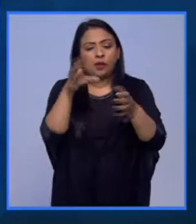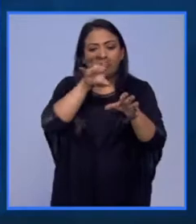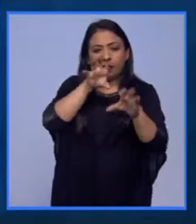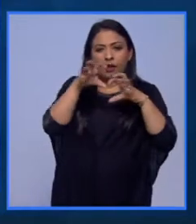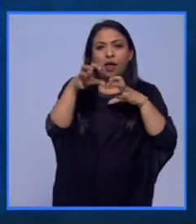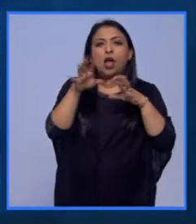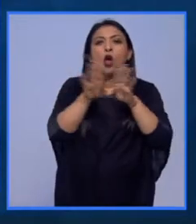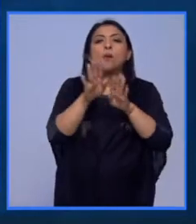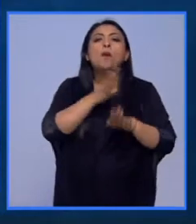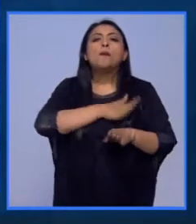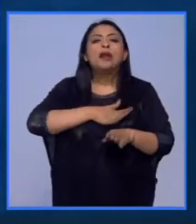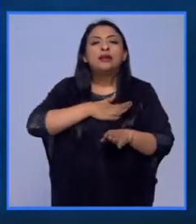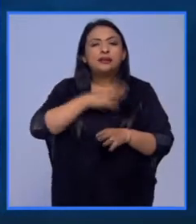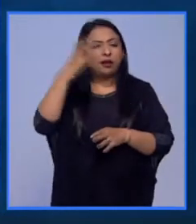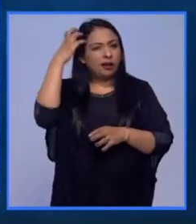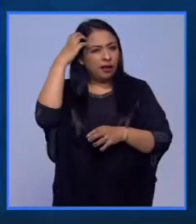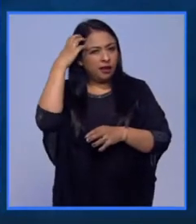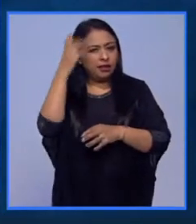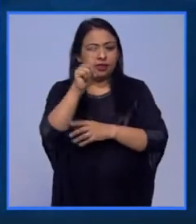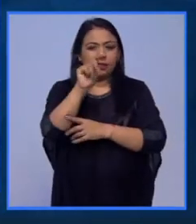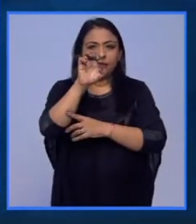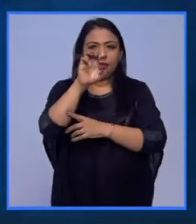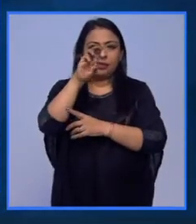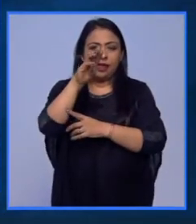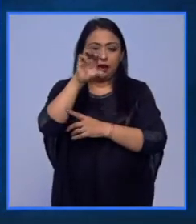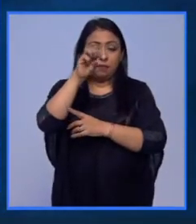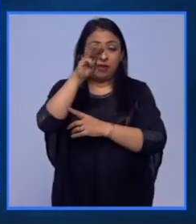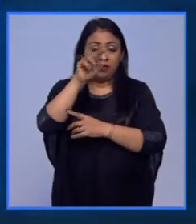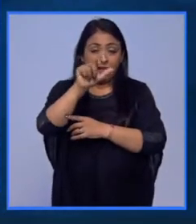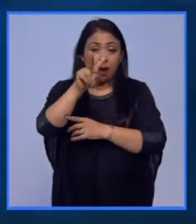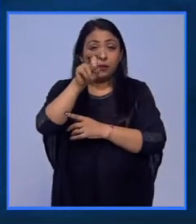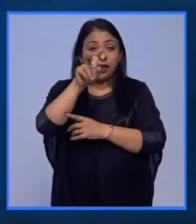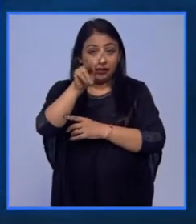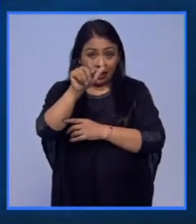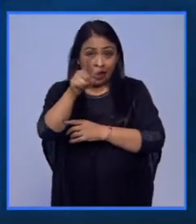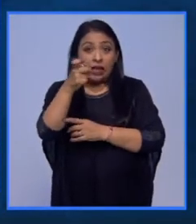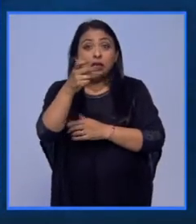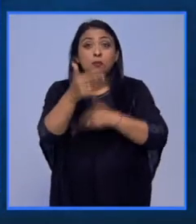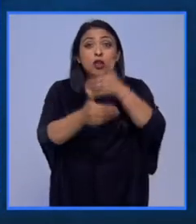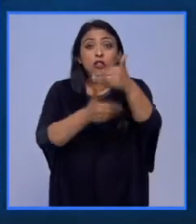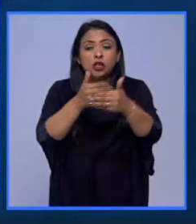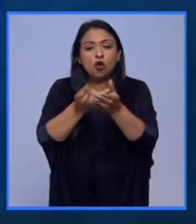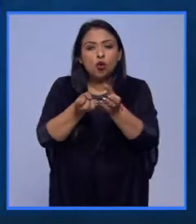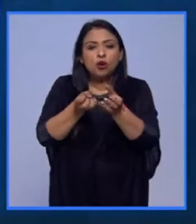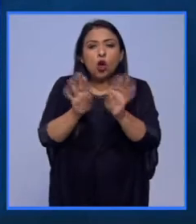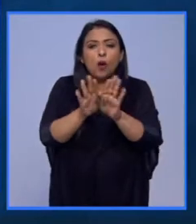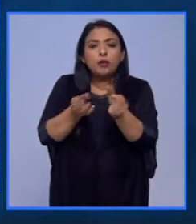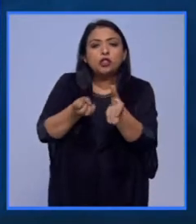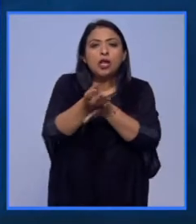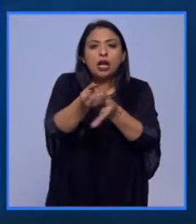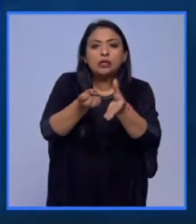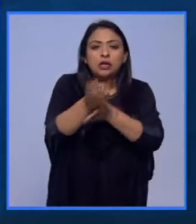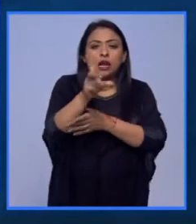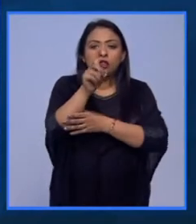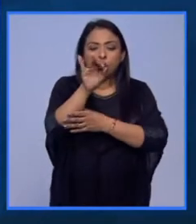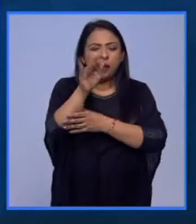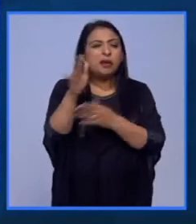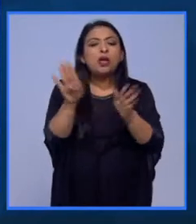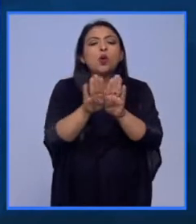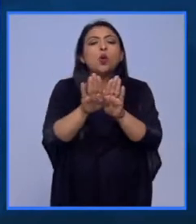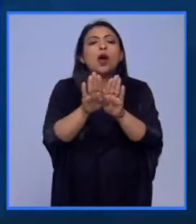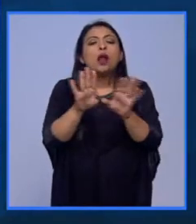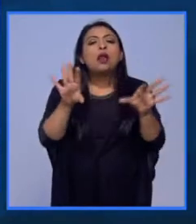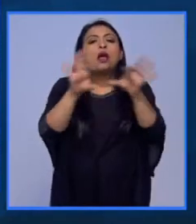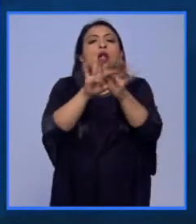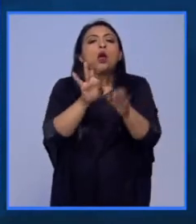con el placer, como el área tegmental ventral. Y este procesamiento de liberación de dopamina va directamente proporcional a la emoción